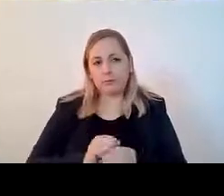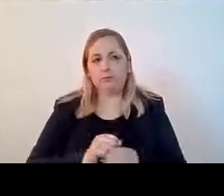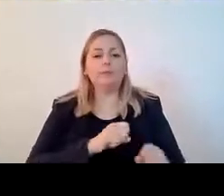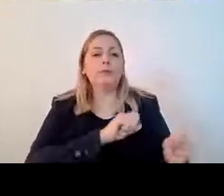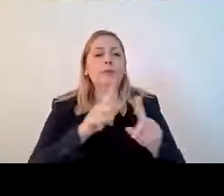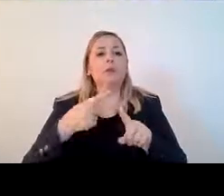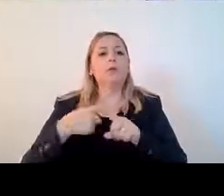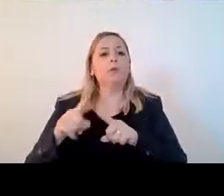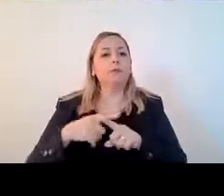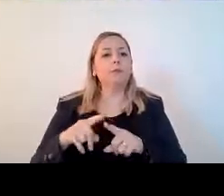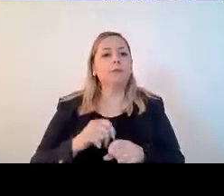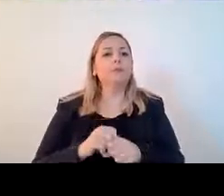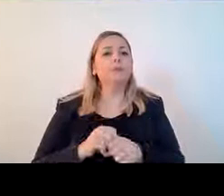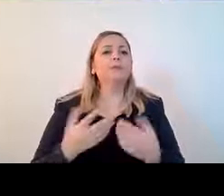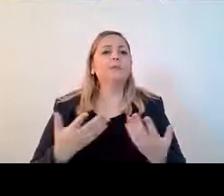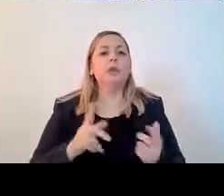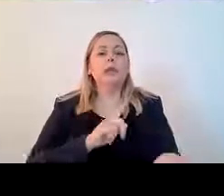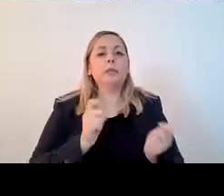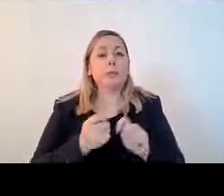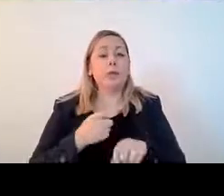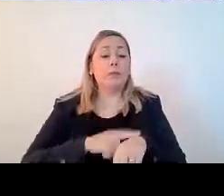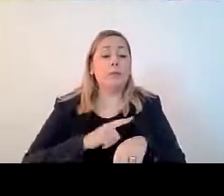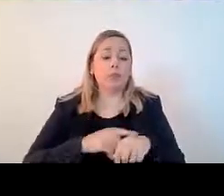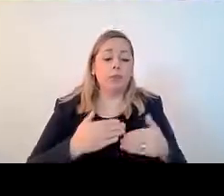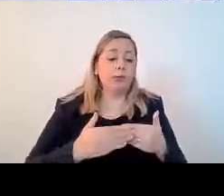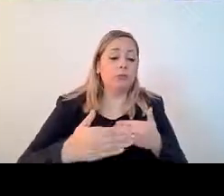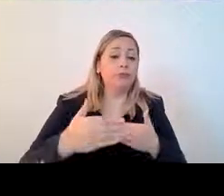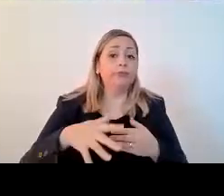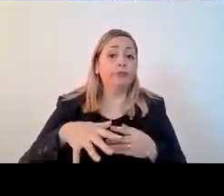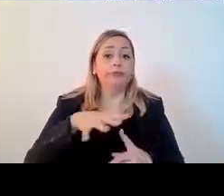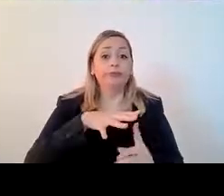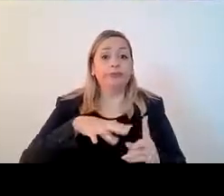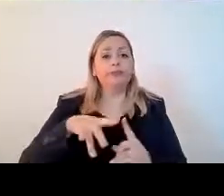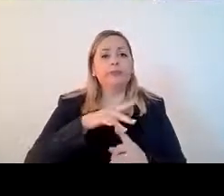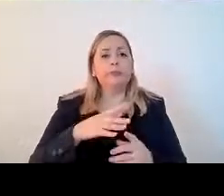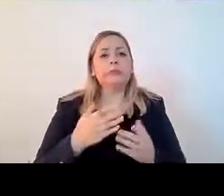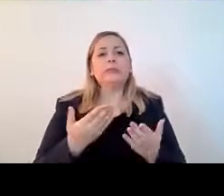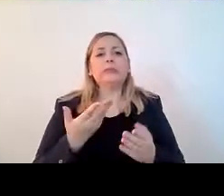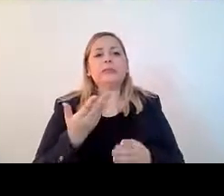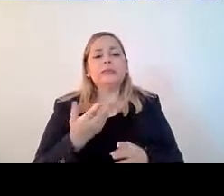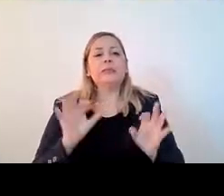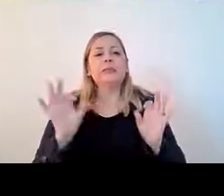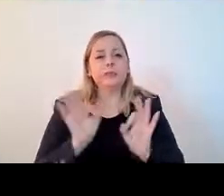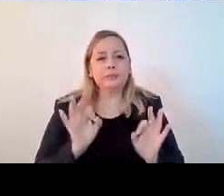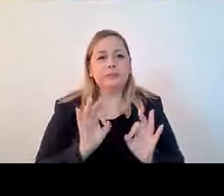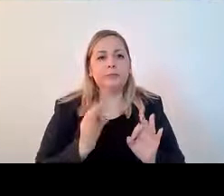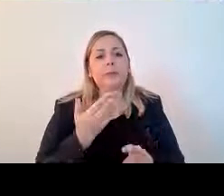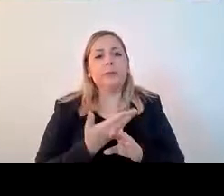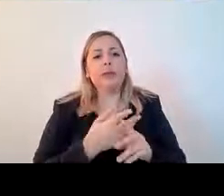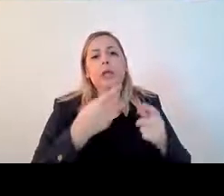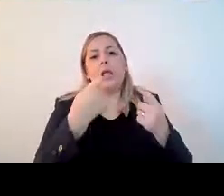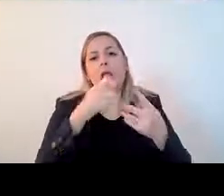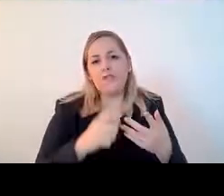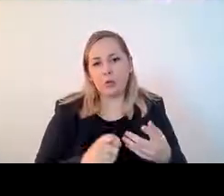Dado los cambios que pueden existir a lo largo del tiempo y el contexto, entonces se recomienda una evaluación comprensiva. Se recomienda obtener